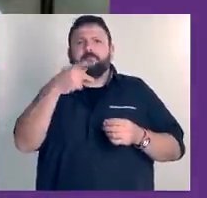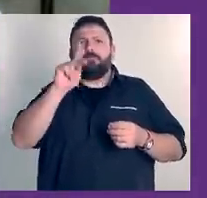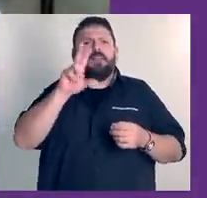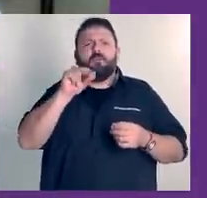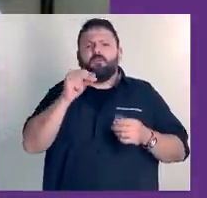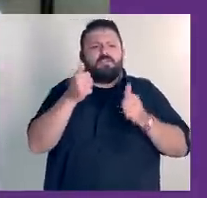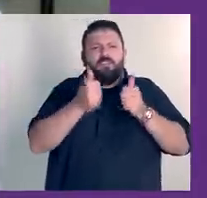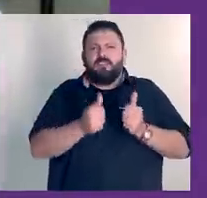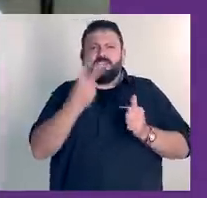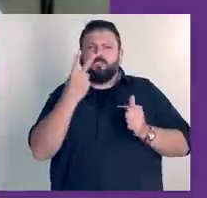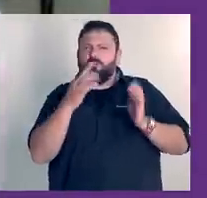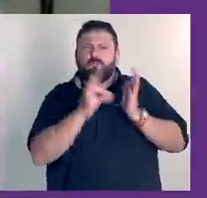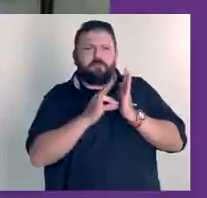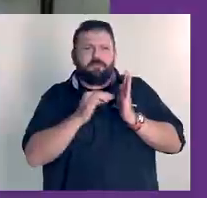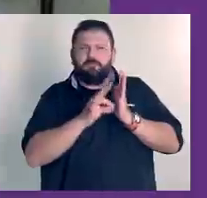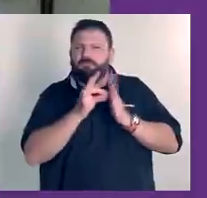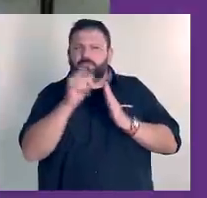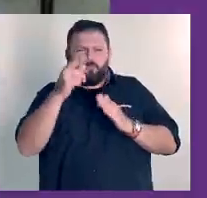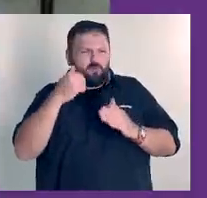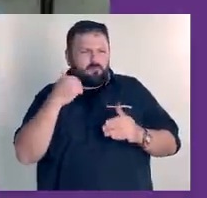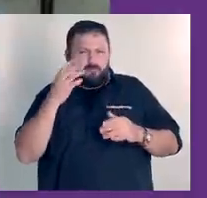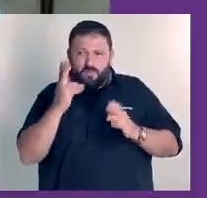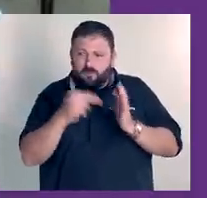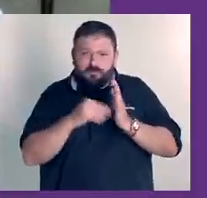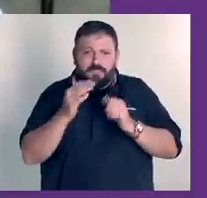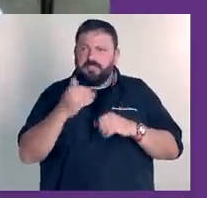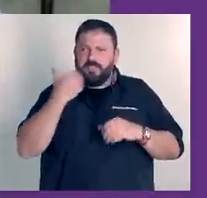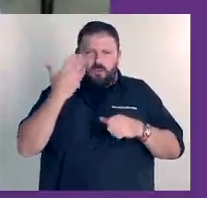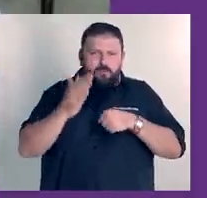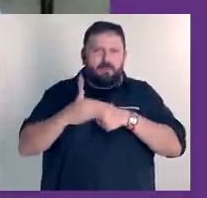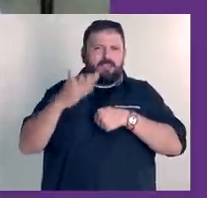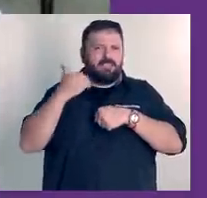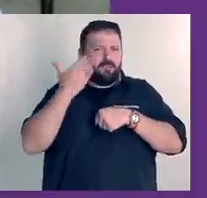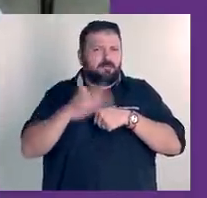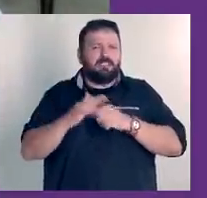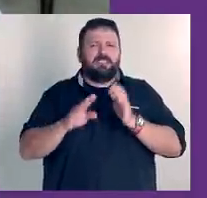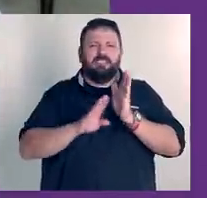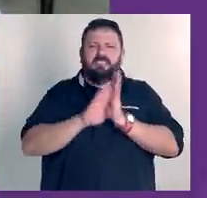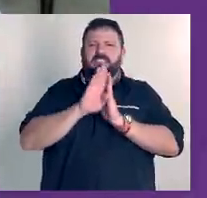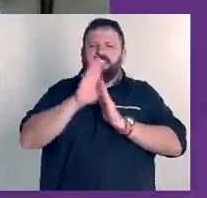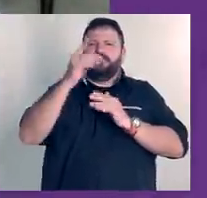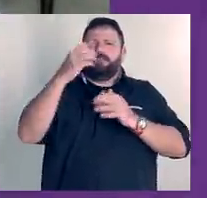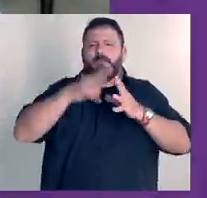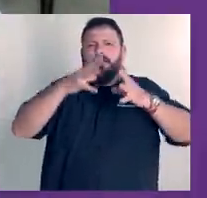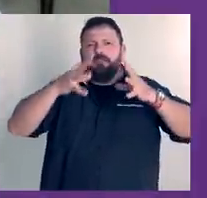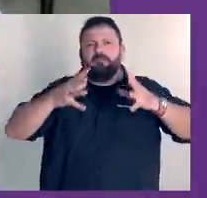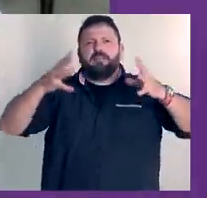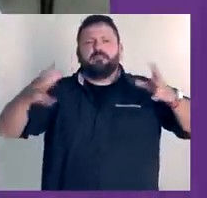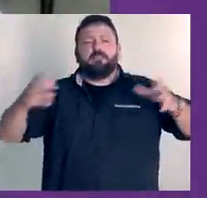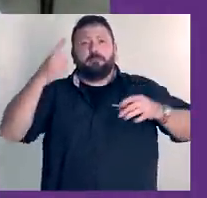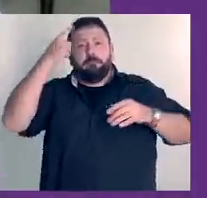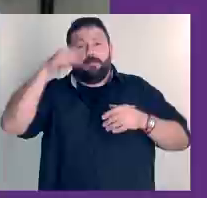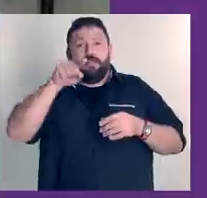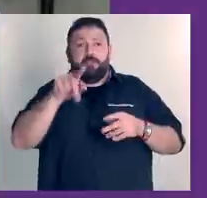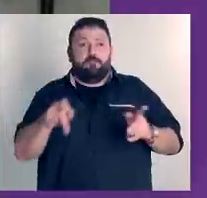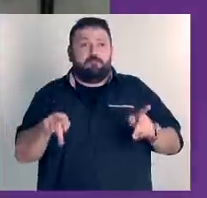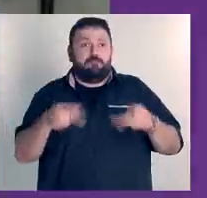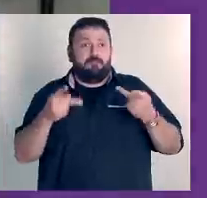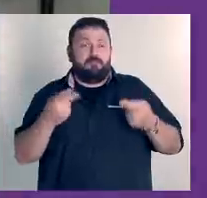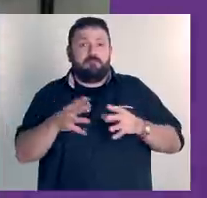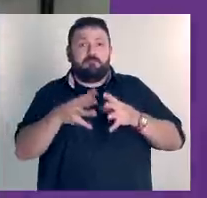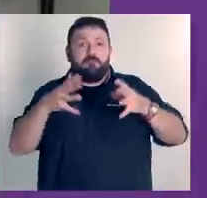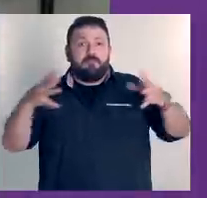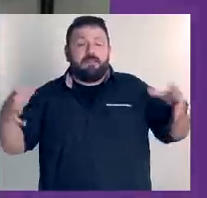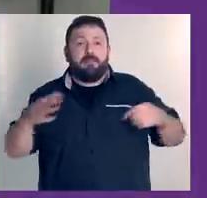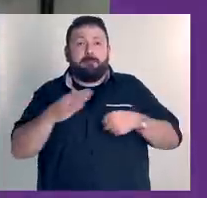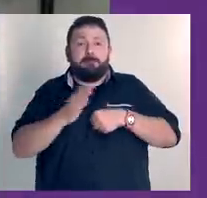2,000 puntos. Tú tírale a que haya una producción bien alta, la más grande posible, porque a mayor producción, mayor bienestar